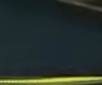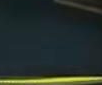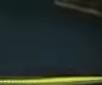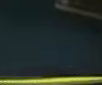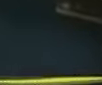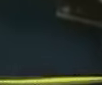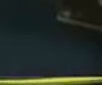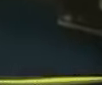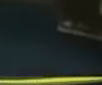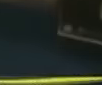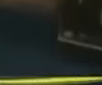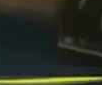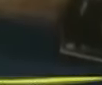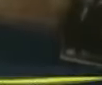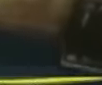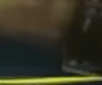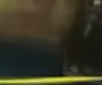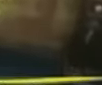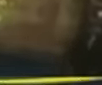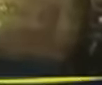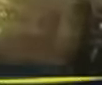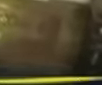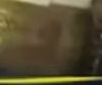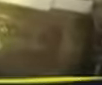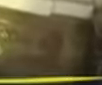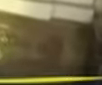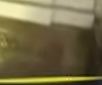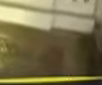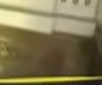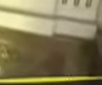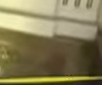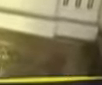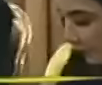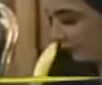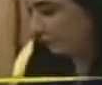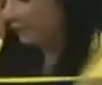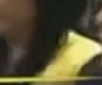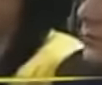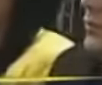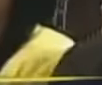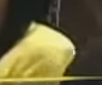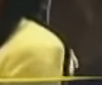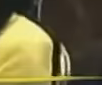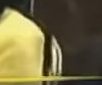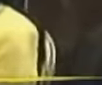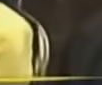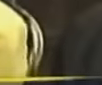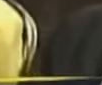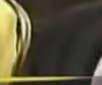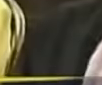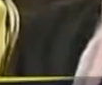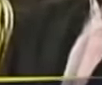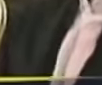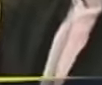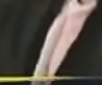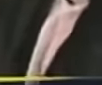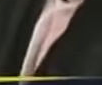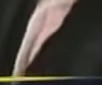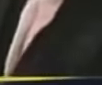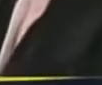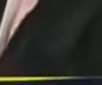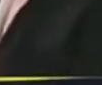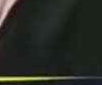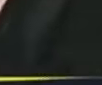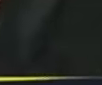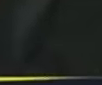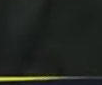independiente. La posición de invitación del mandatario venezolano siempre ha sido a trabajar por el pueblo venezolano desde